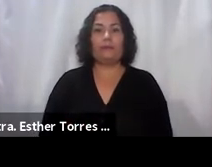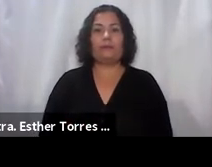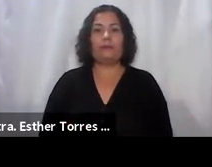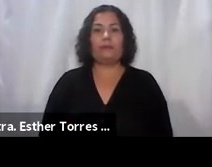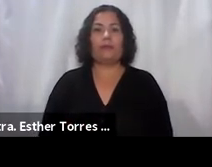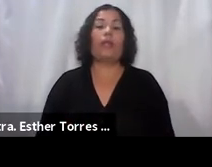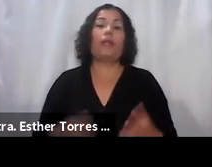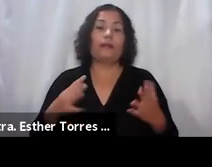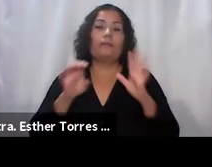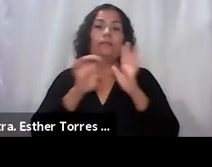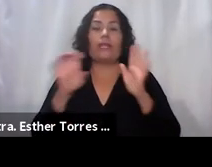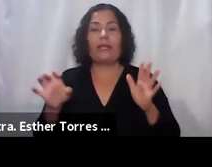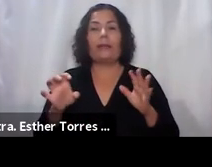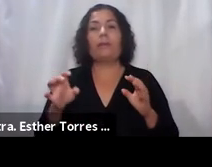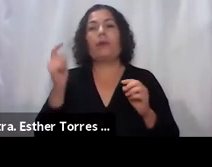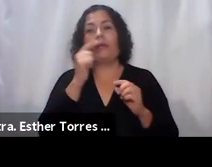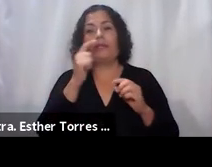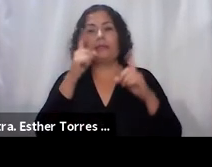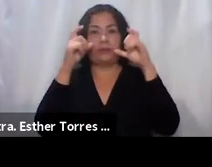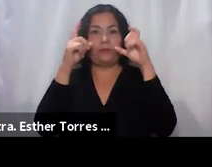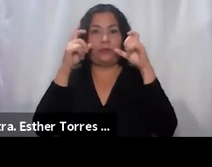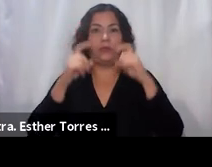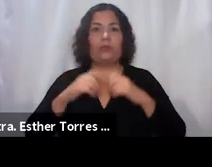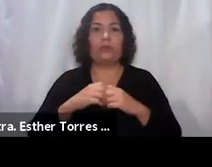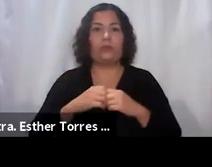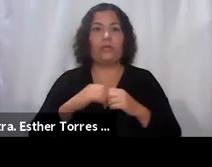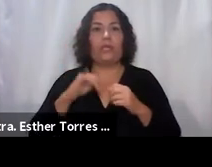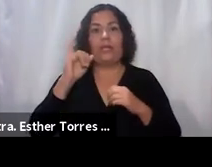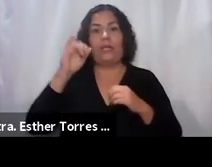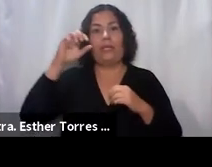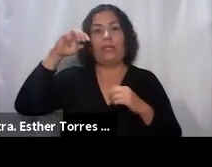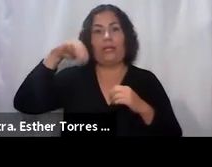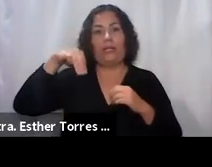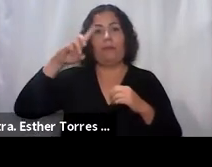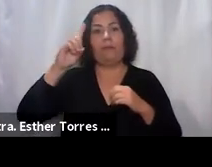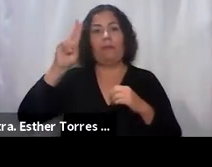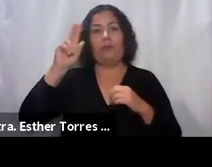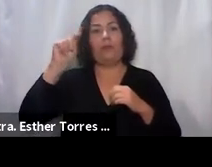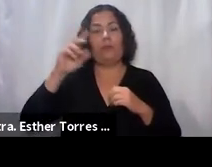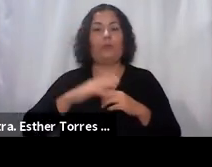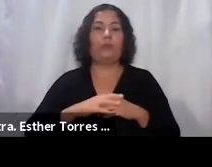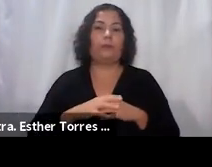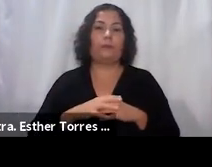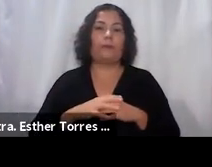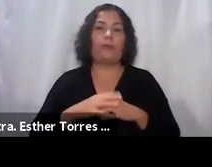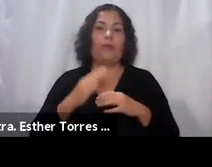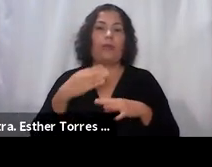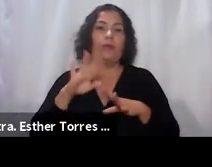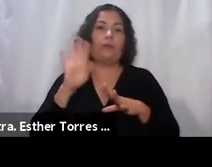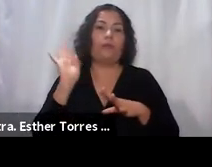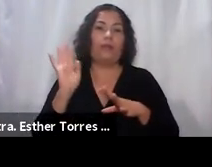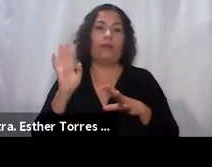Y por ejemplo, aquí el IMDUT, ¿no? Este fue su sitio en el que hizo